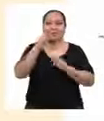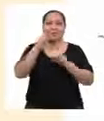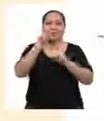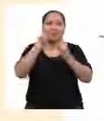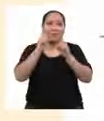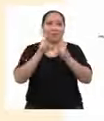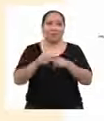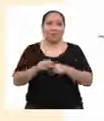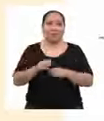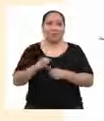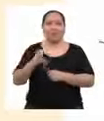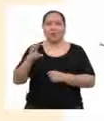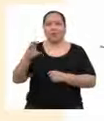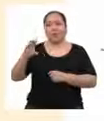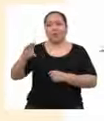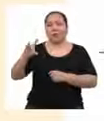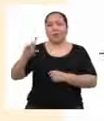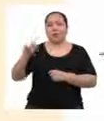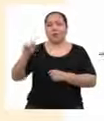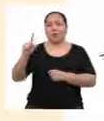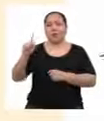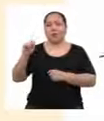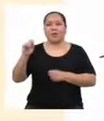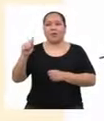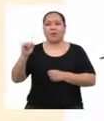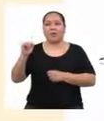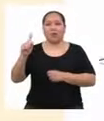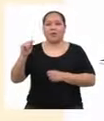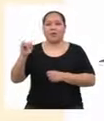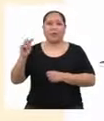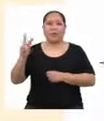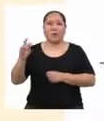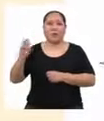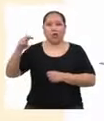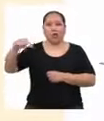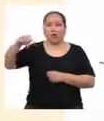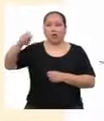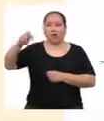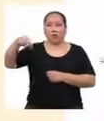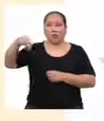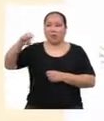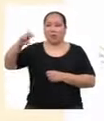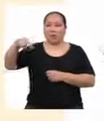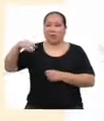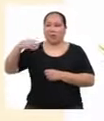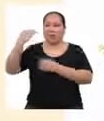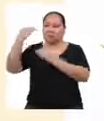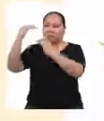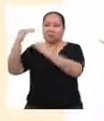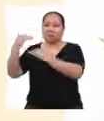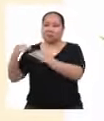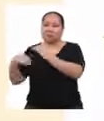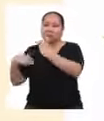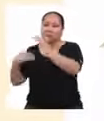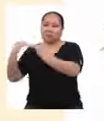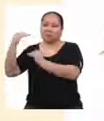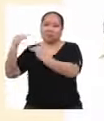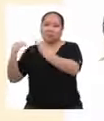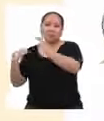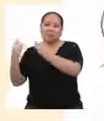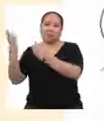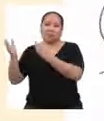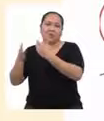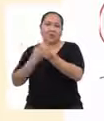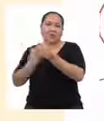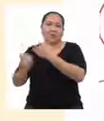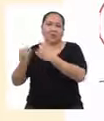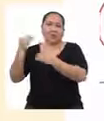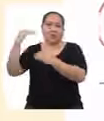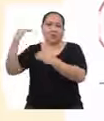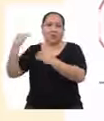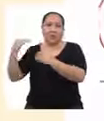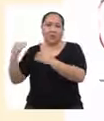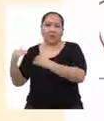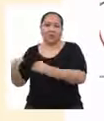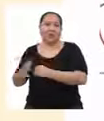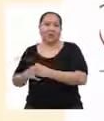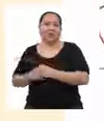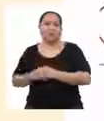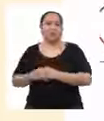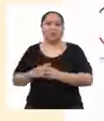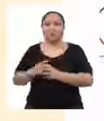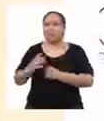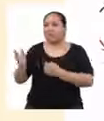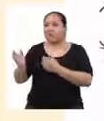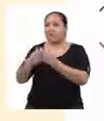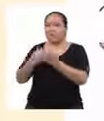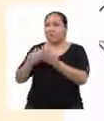cualitativa nominal, es decir, no hay jerarquía. El orden en que son presentados los resultados de las variables